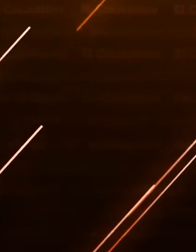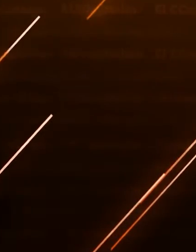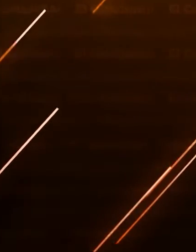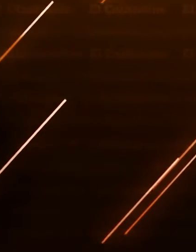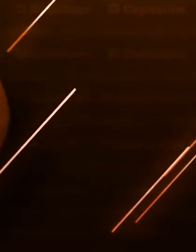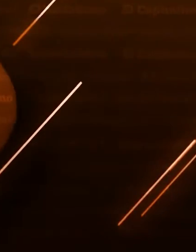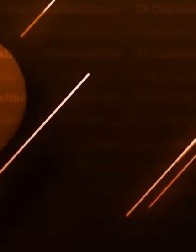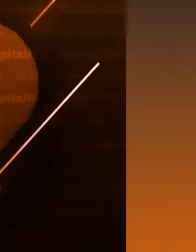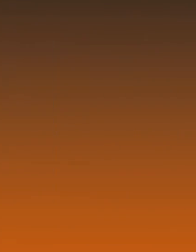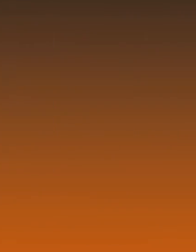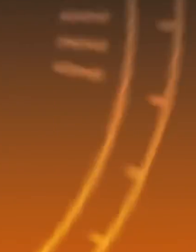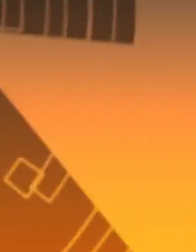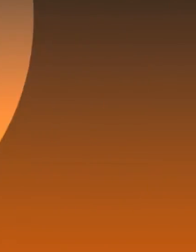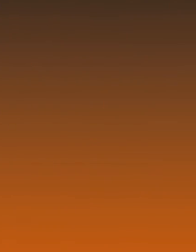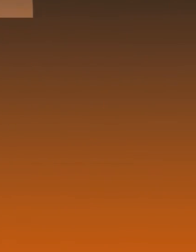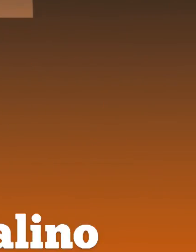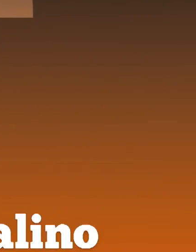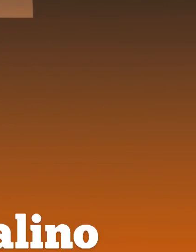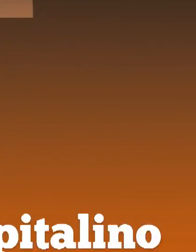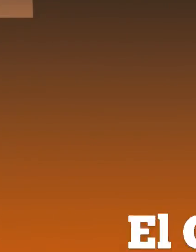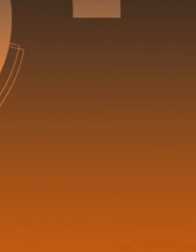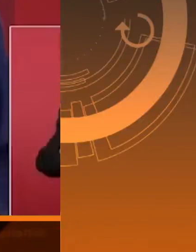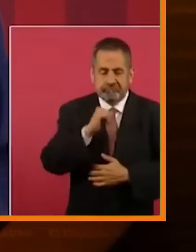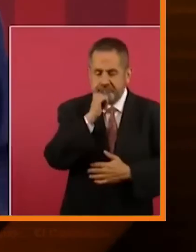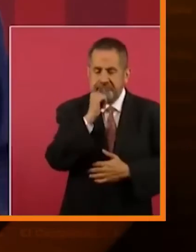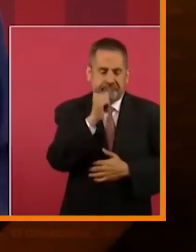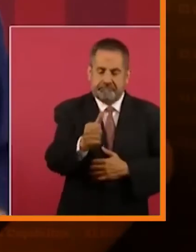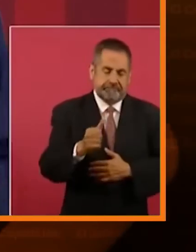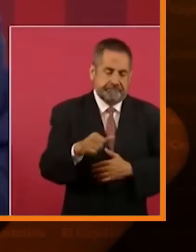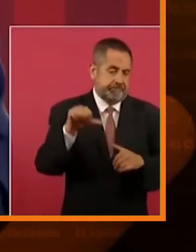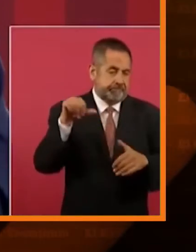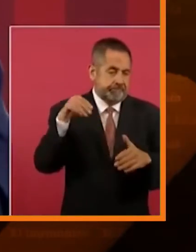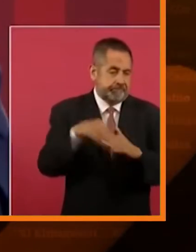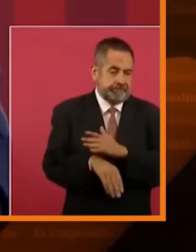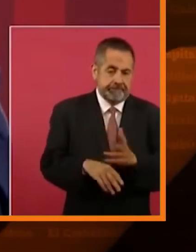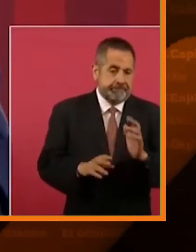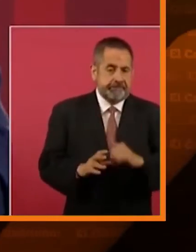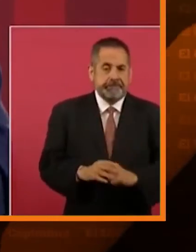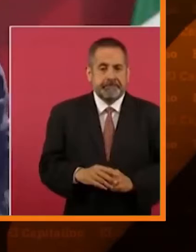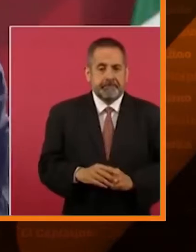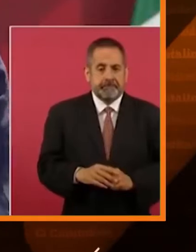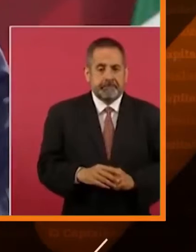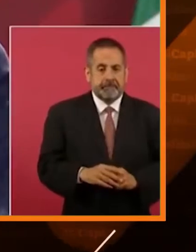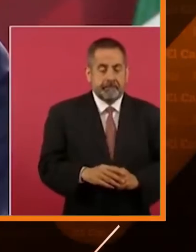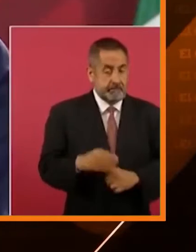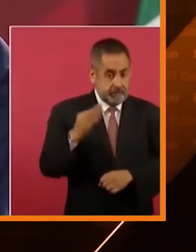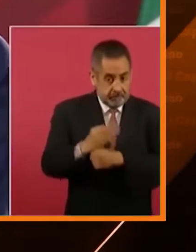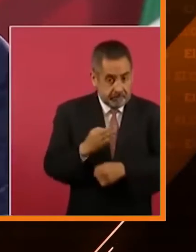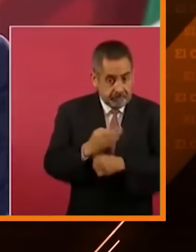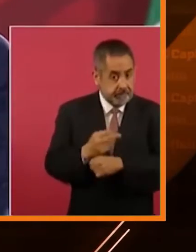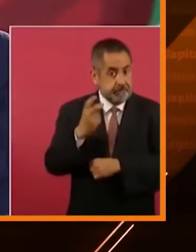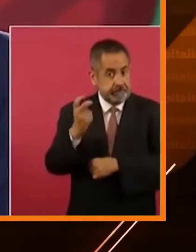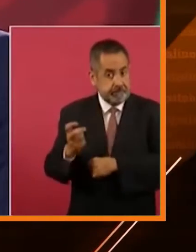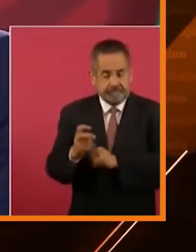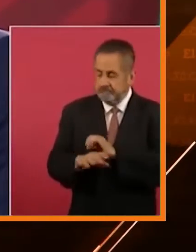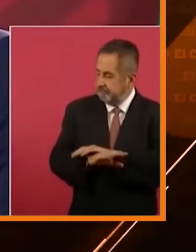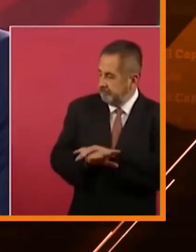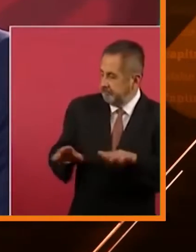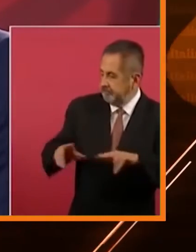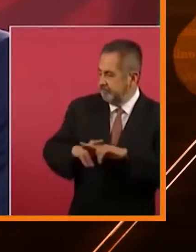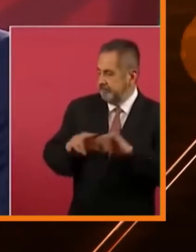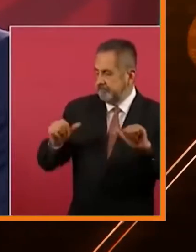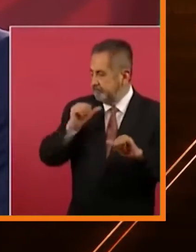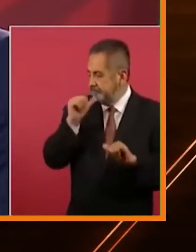esta mañana comencemos en información nacional el presidente andrés manuel lópez obrador aseguró